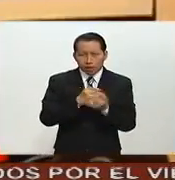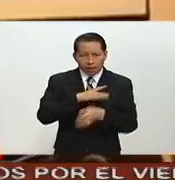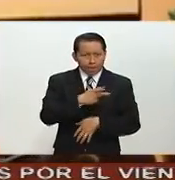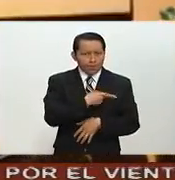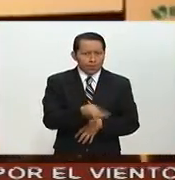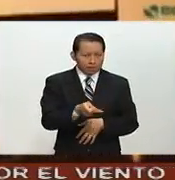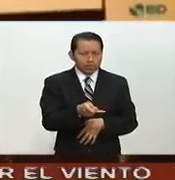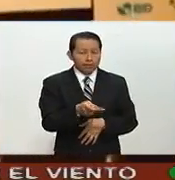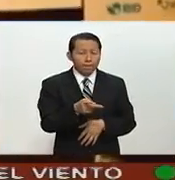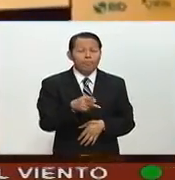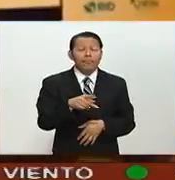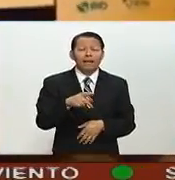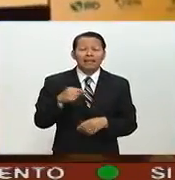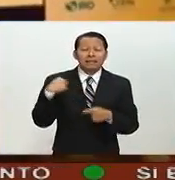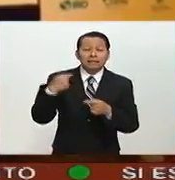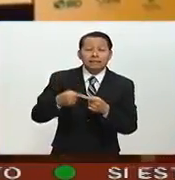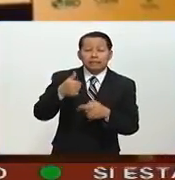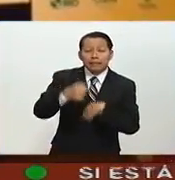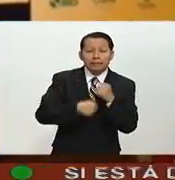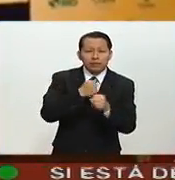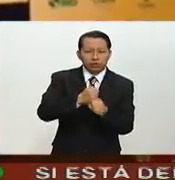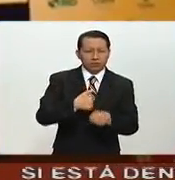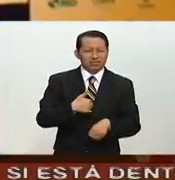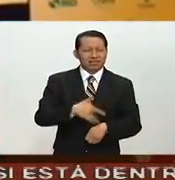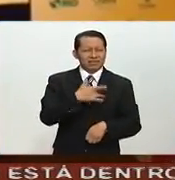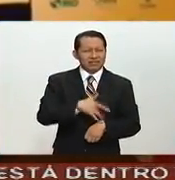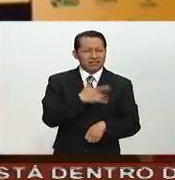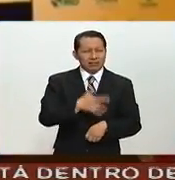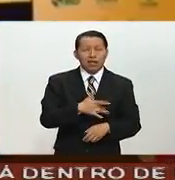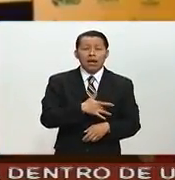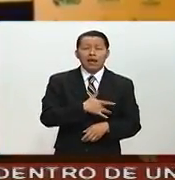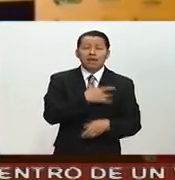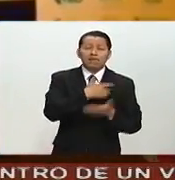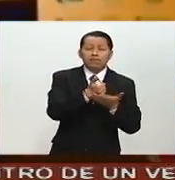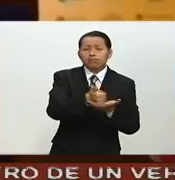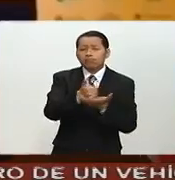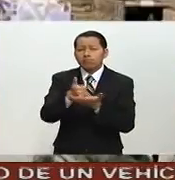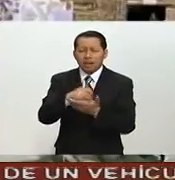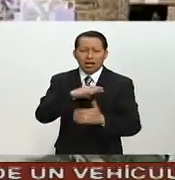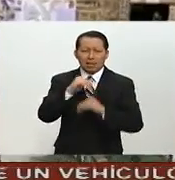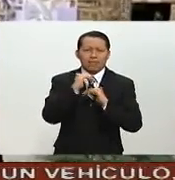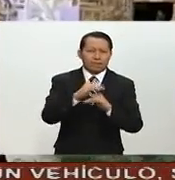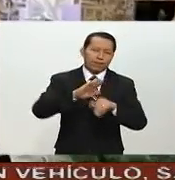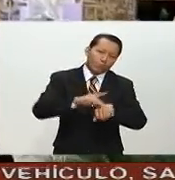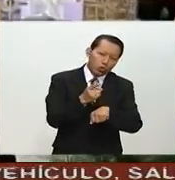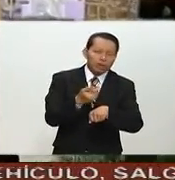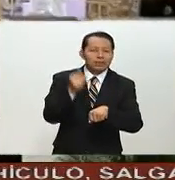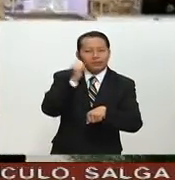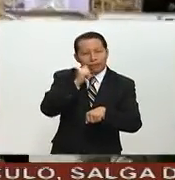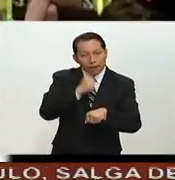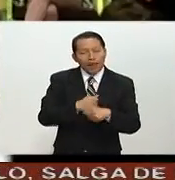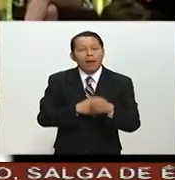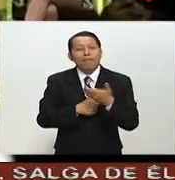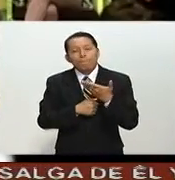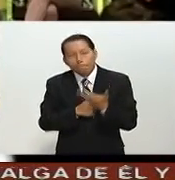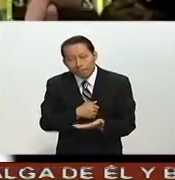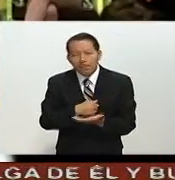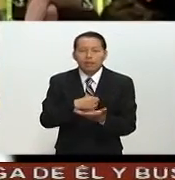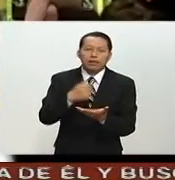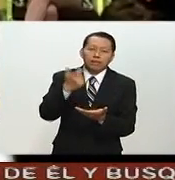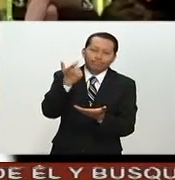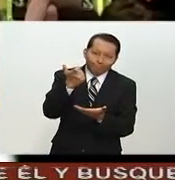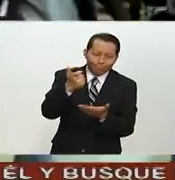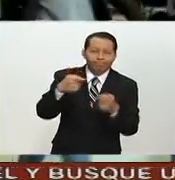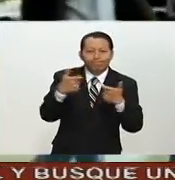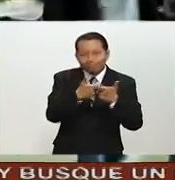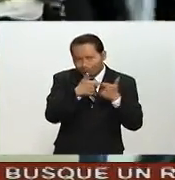Sin embargo, después de estos 6 años me di cuenta que la filantropía tiene muchos límites, porque dependes de donativos, porque siempre te está faltando la lana, porque no puedes crecer